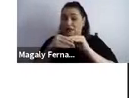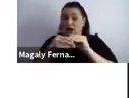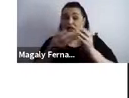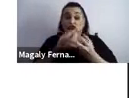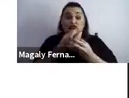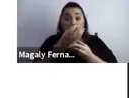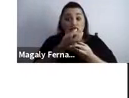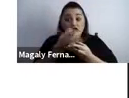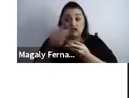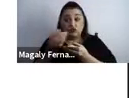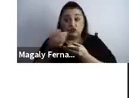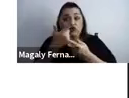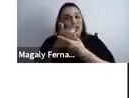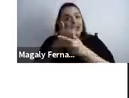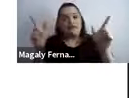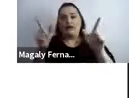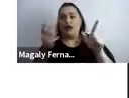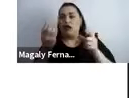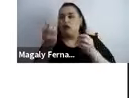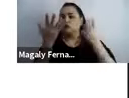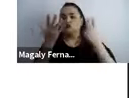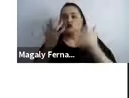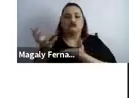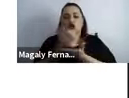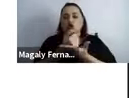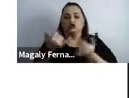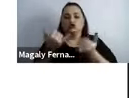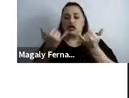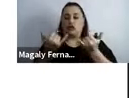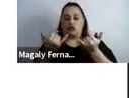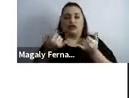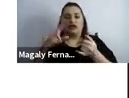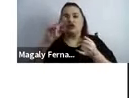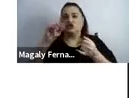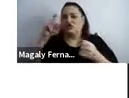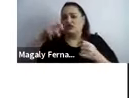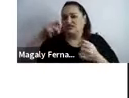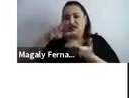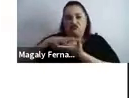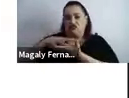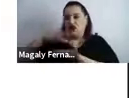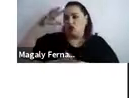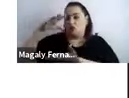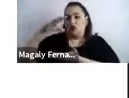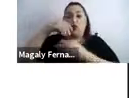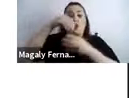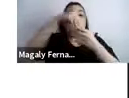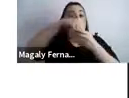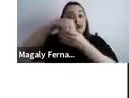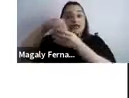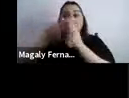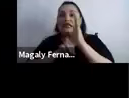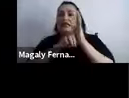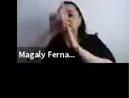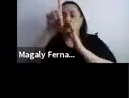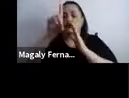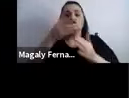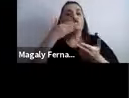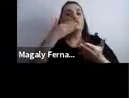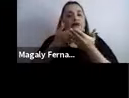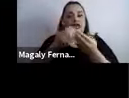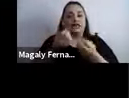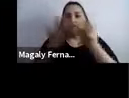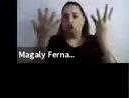podría liberar muchos recursos actualmente innecesarios de acúmulo y invertirlos en el desarrollo de bienes públicos